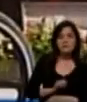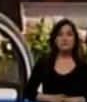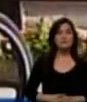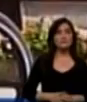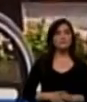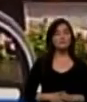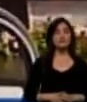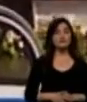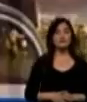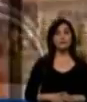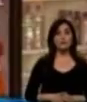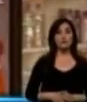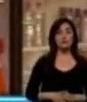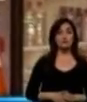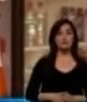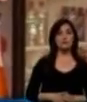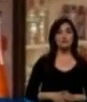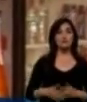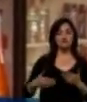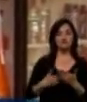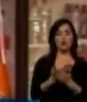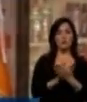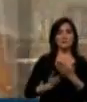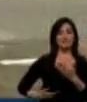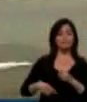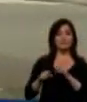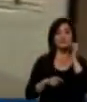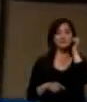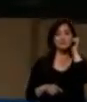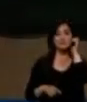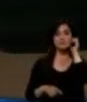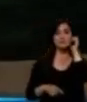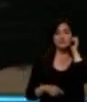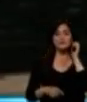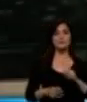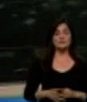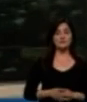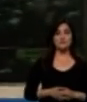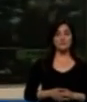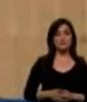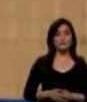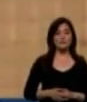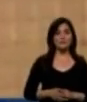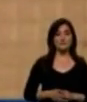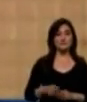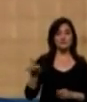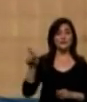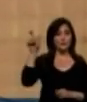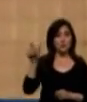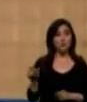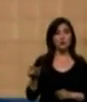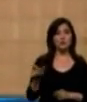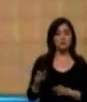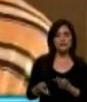usted constitucional y legalmente posesionado. Enfrente a la misma hora, también con una mirada en su televisor, encontramos a